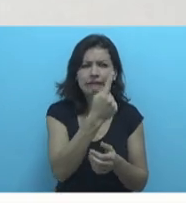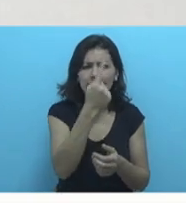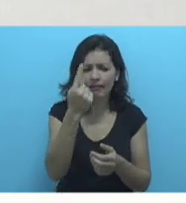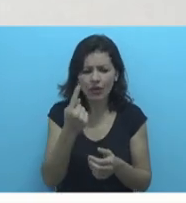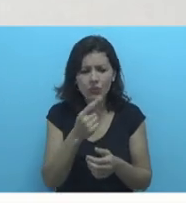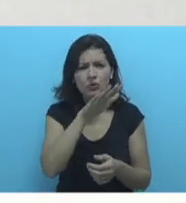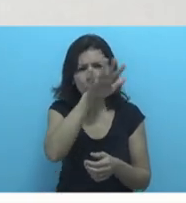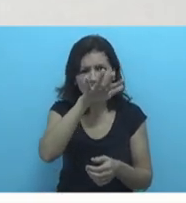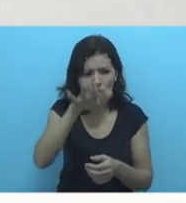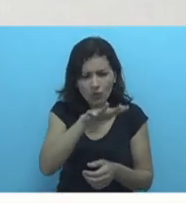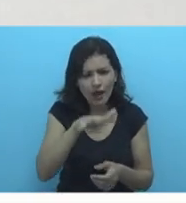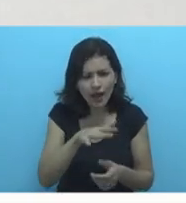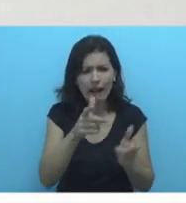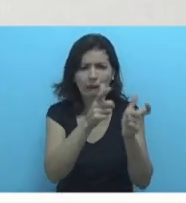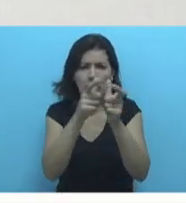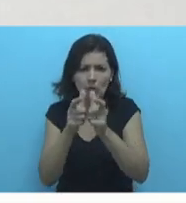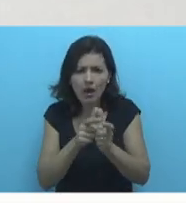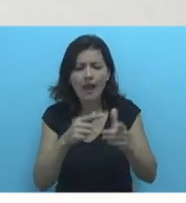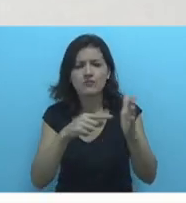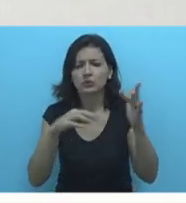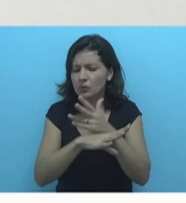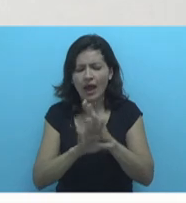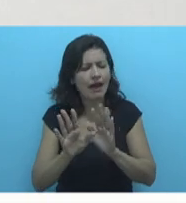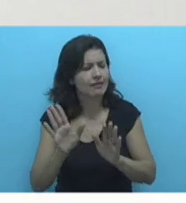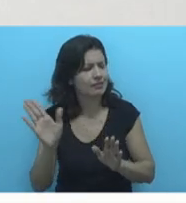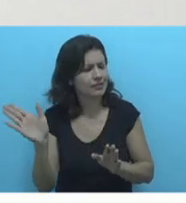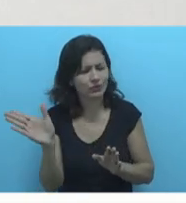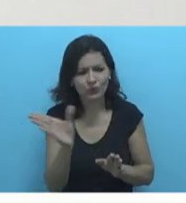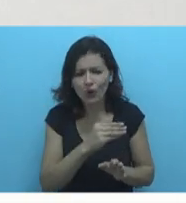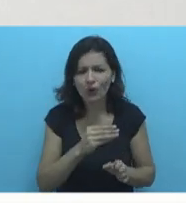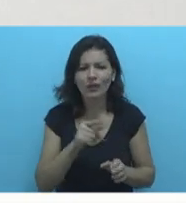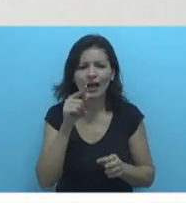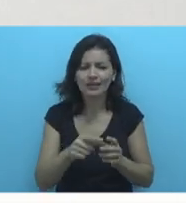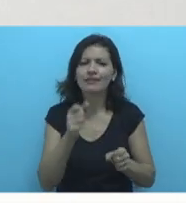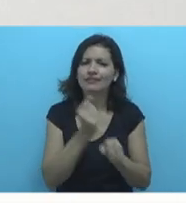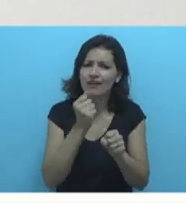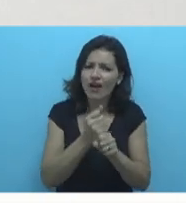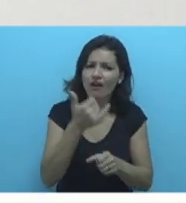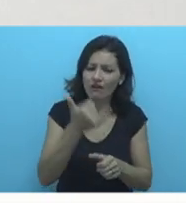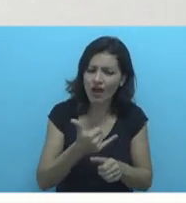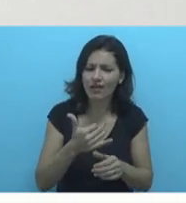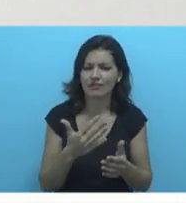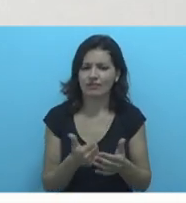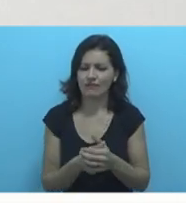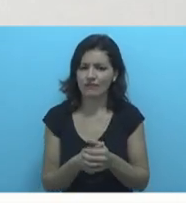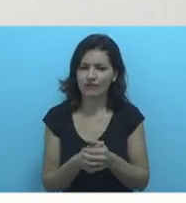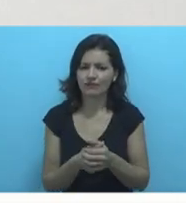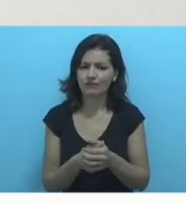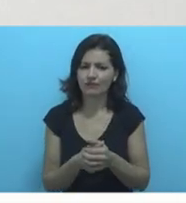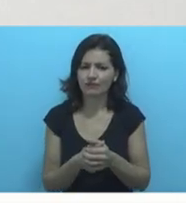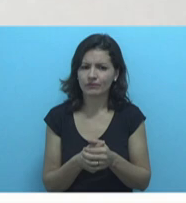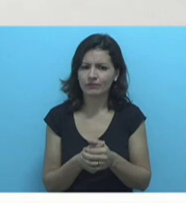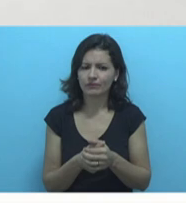esas localidades, Miguel sembró una certeza a través de las obras, de las acciones de gobierno.